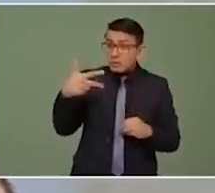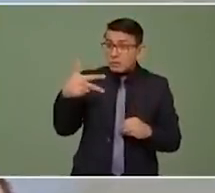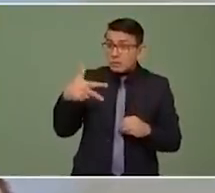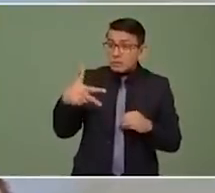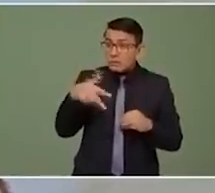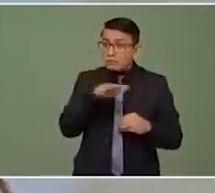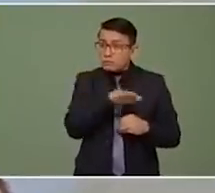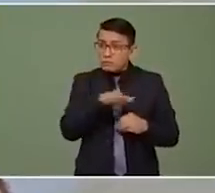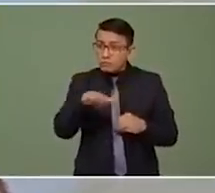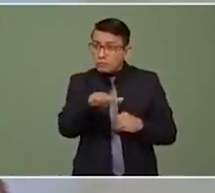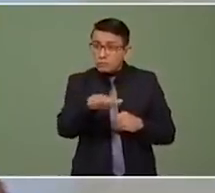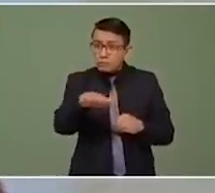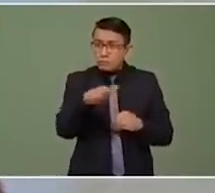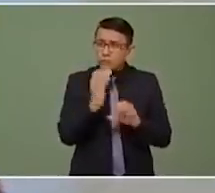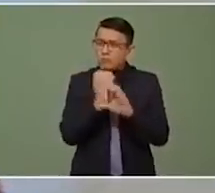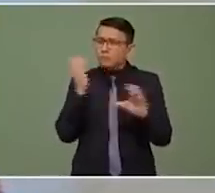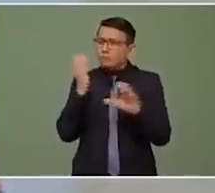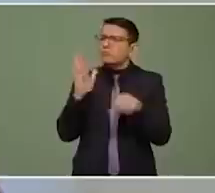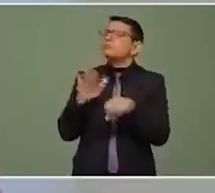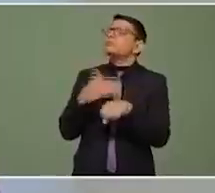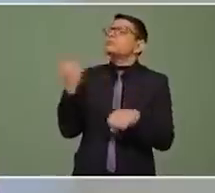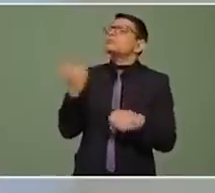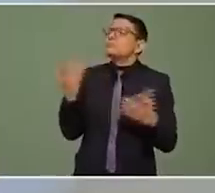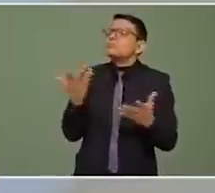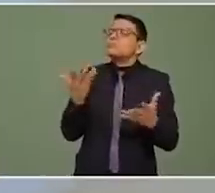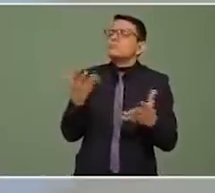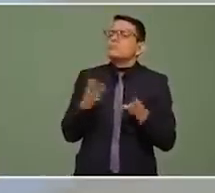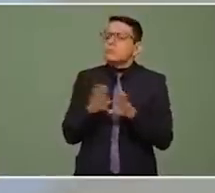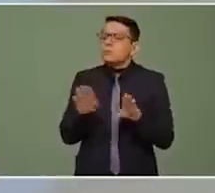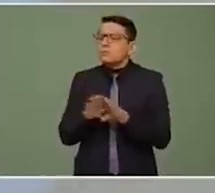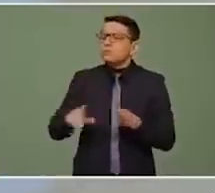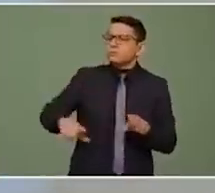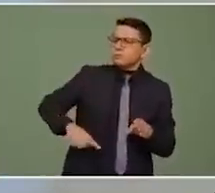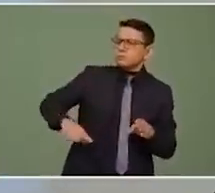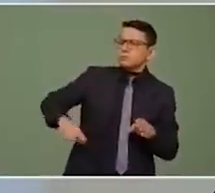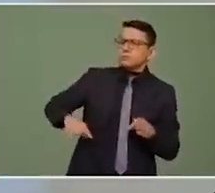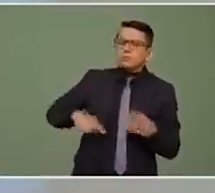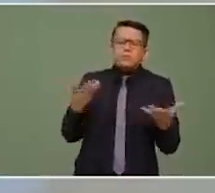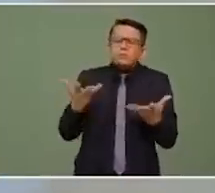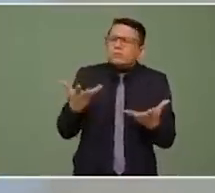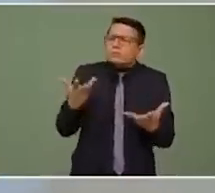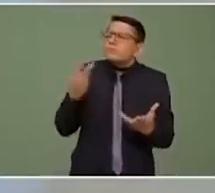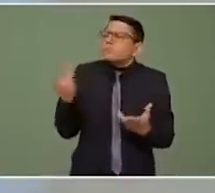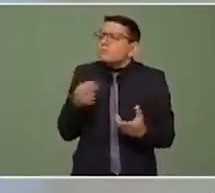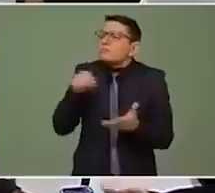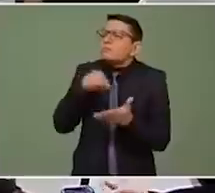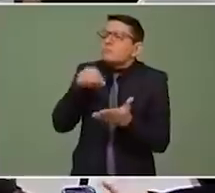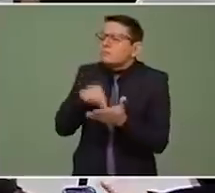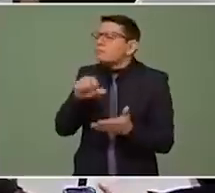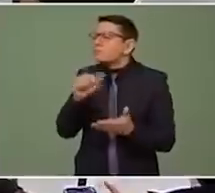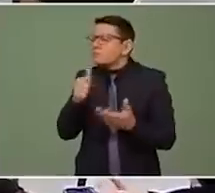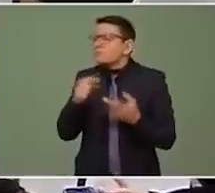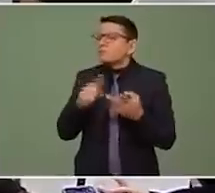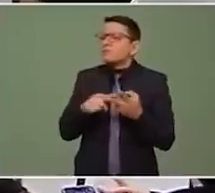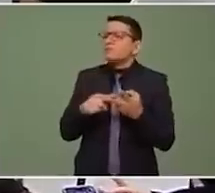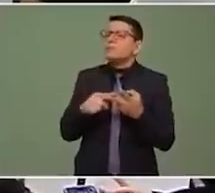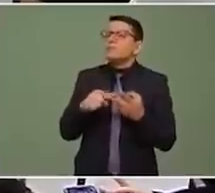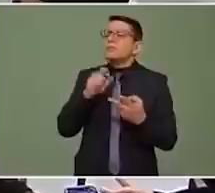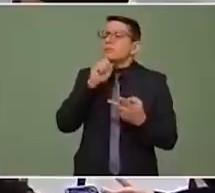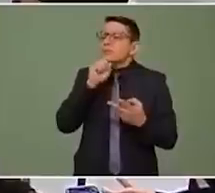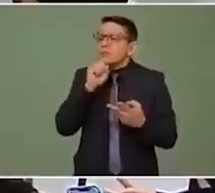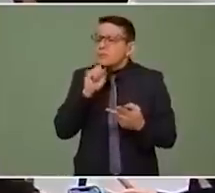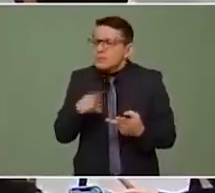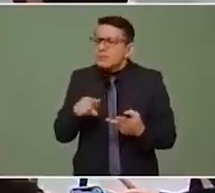dejará a la deriva el transporte en nuevo león y también preguntarle sobre el seguro popular se